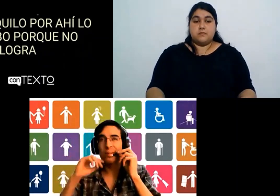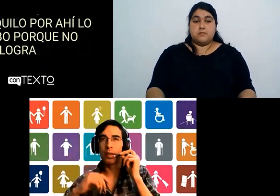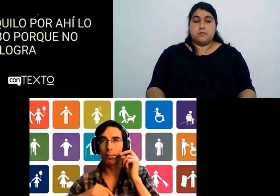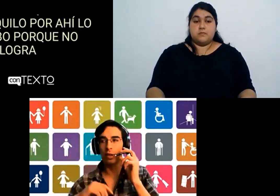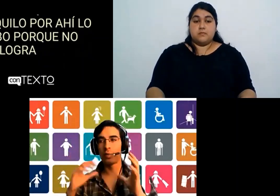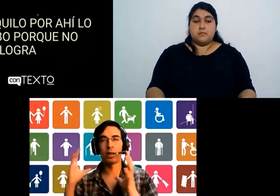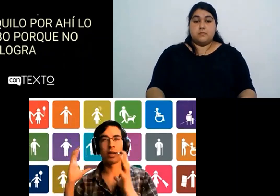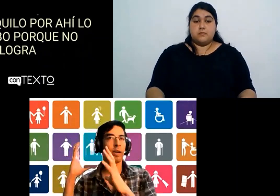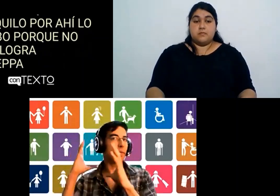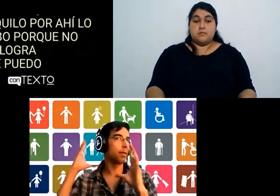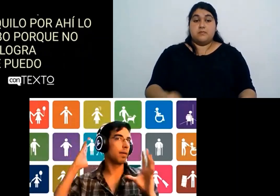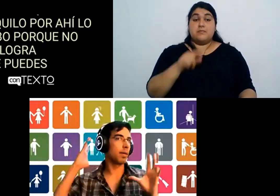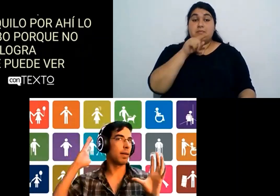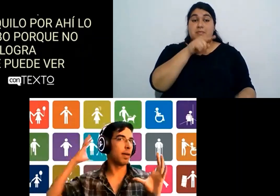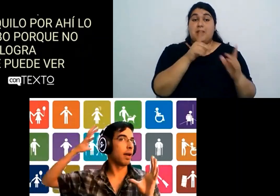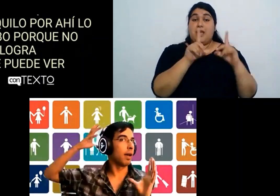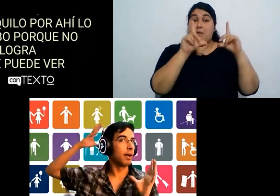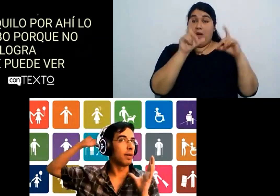Gracias. Te puede ver